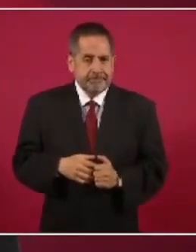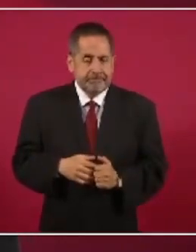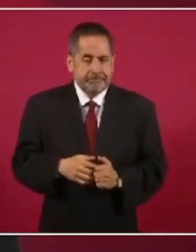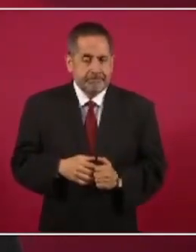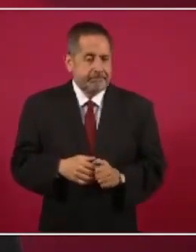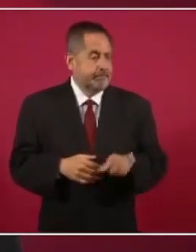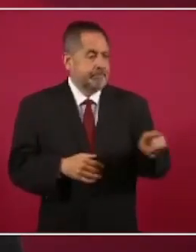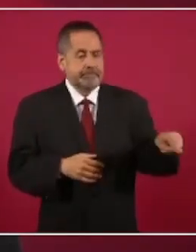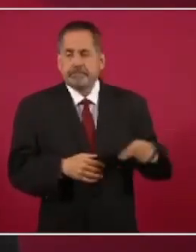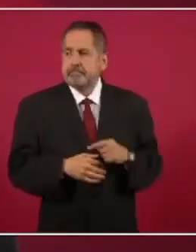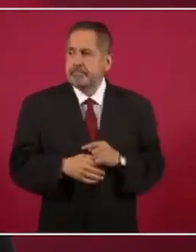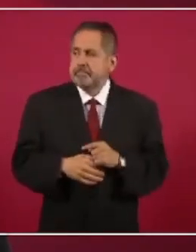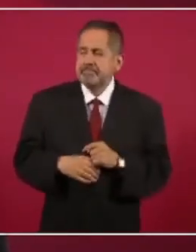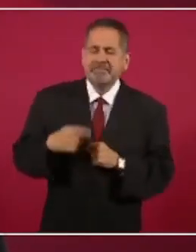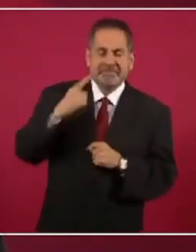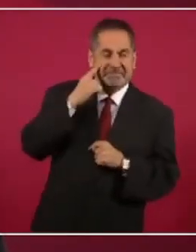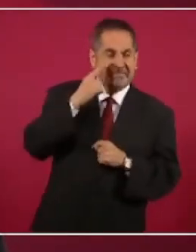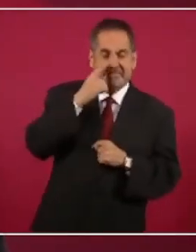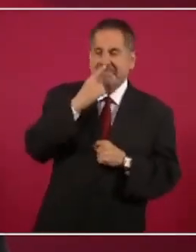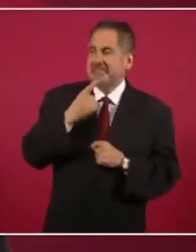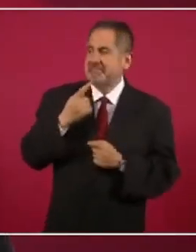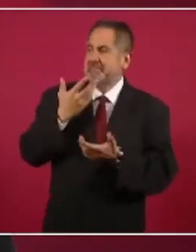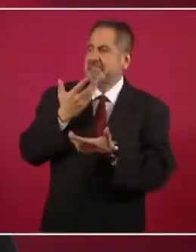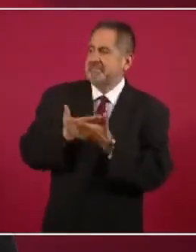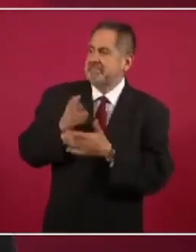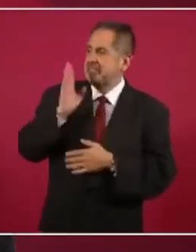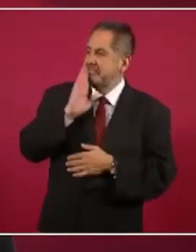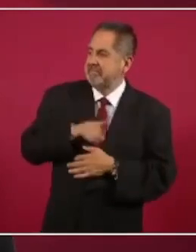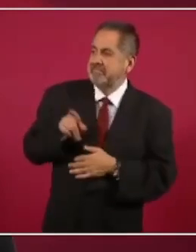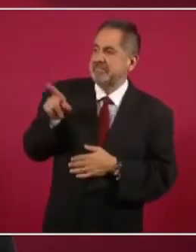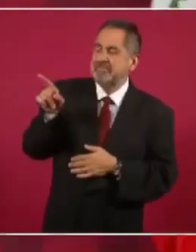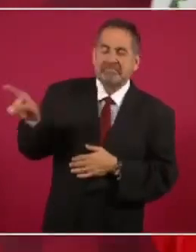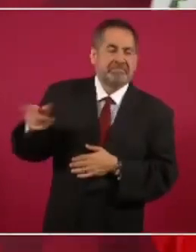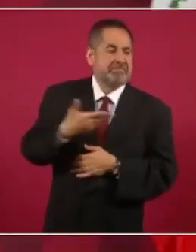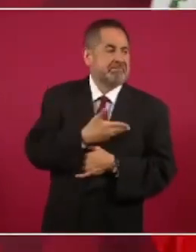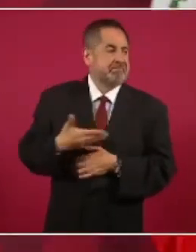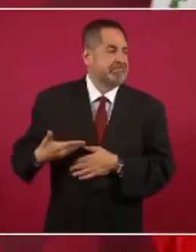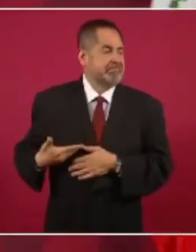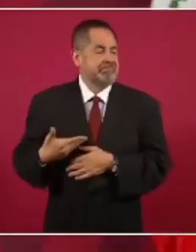les caiga mal el presidente,